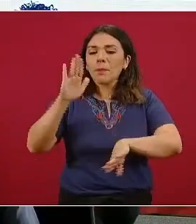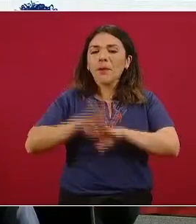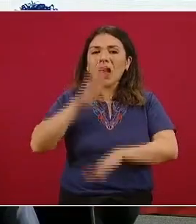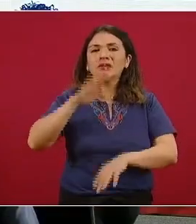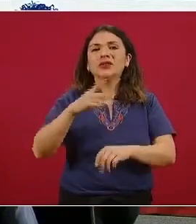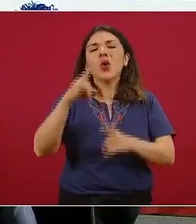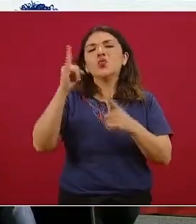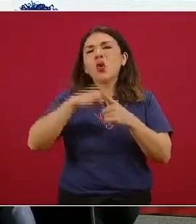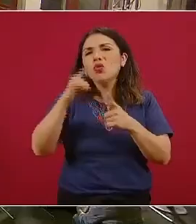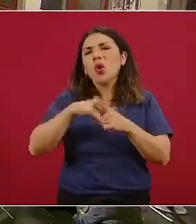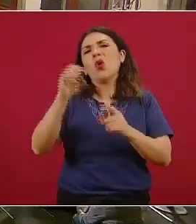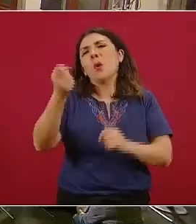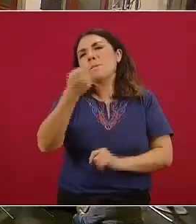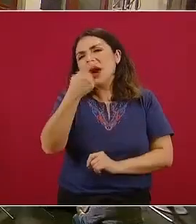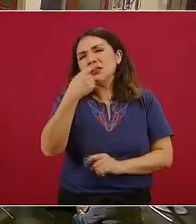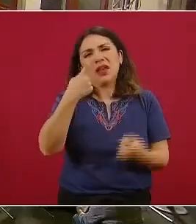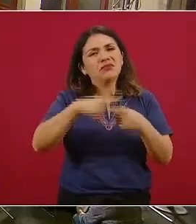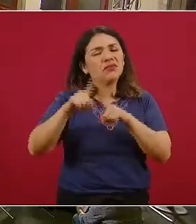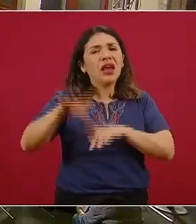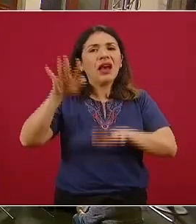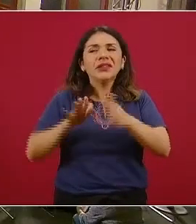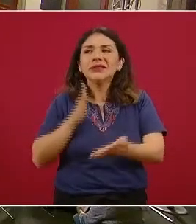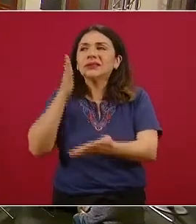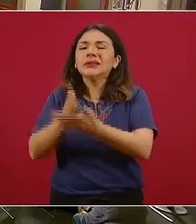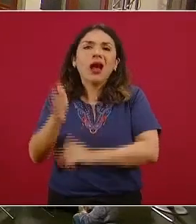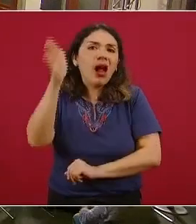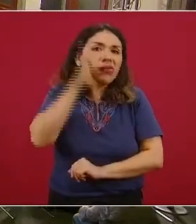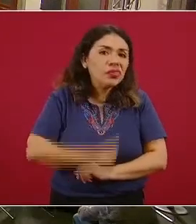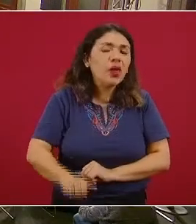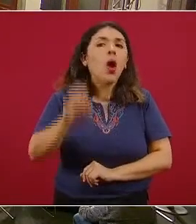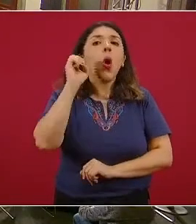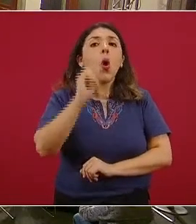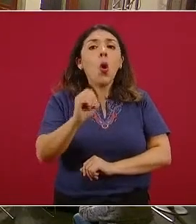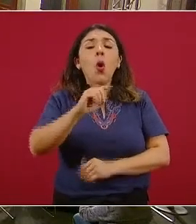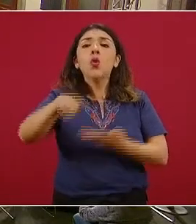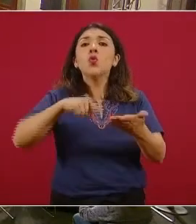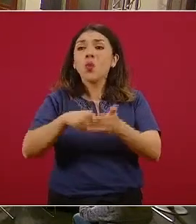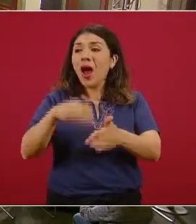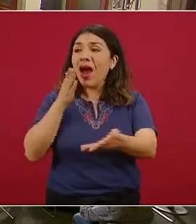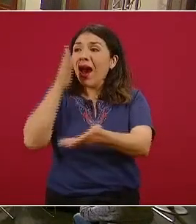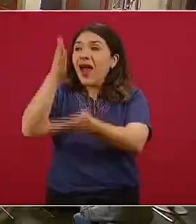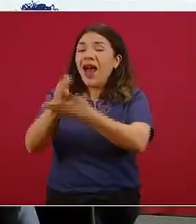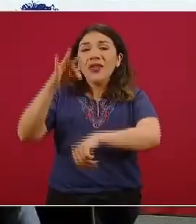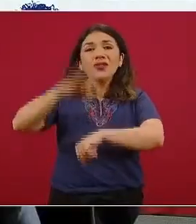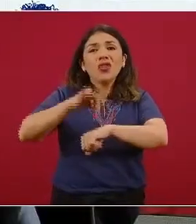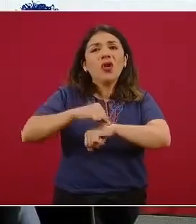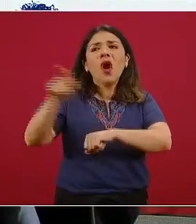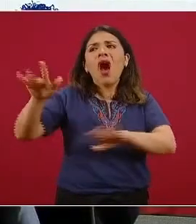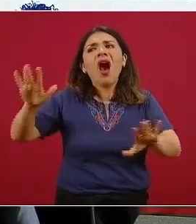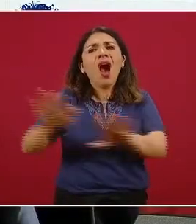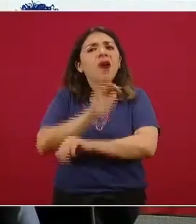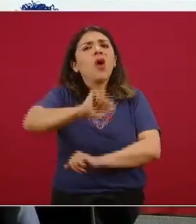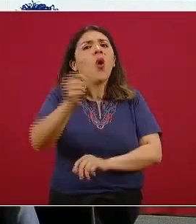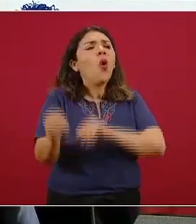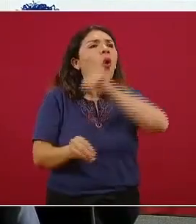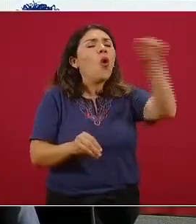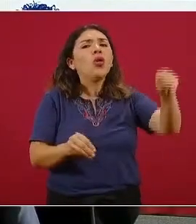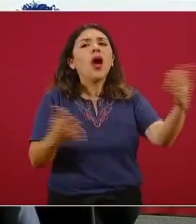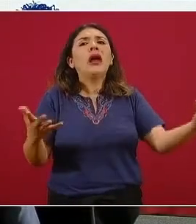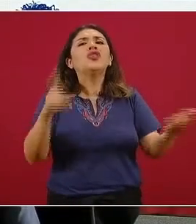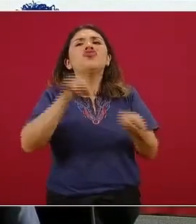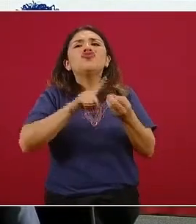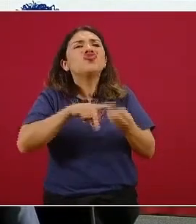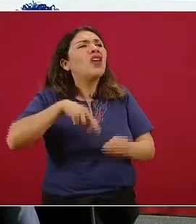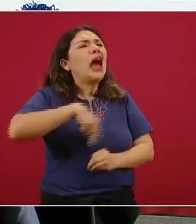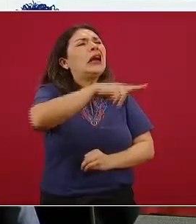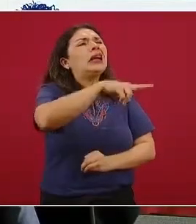métodos anticonceptivos. También algunos servicios han cambiado de ubicación y eso ha sido un impedimento para que los ubiquen